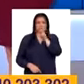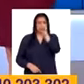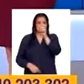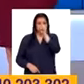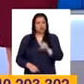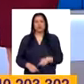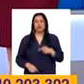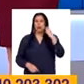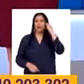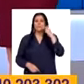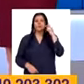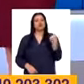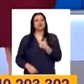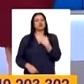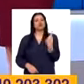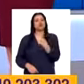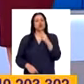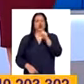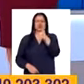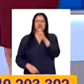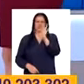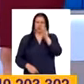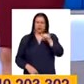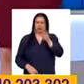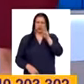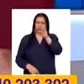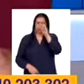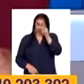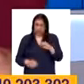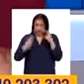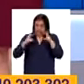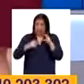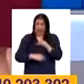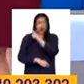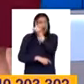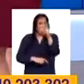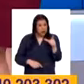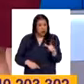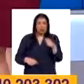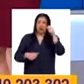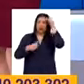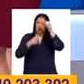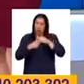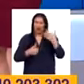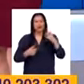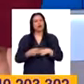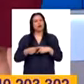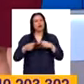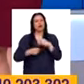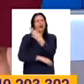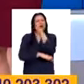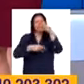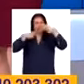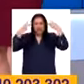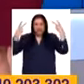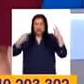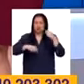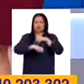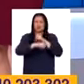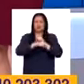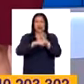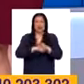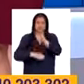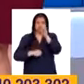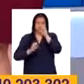20.2%, Puno con 19.6%. Y fíjese, Loreto, ustedes recuerdan cómo vivió Iquitos la pandemia con cifras